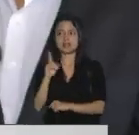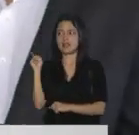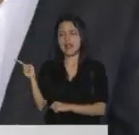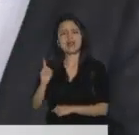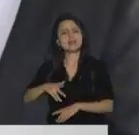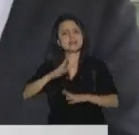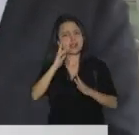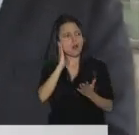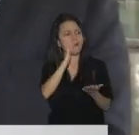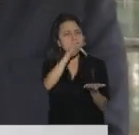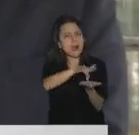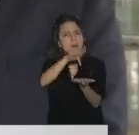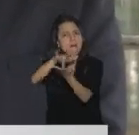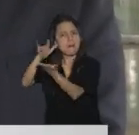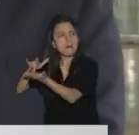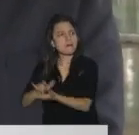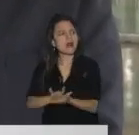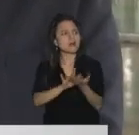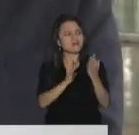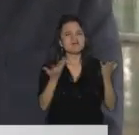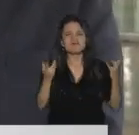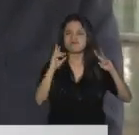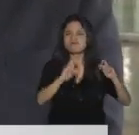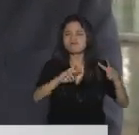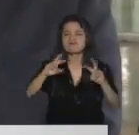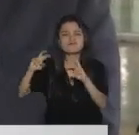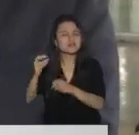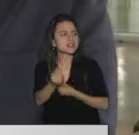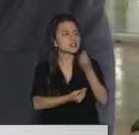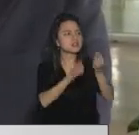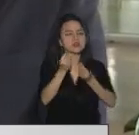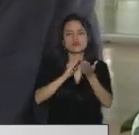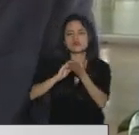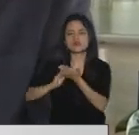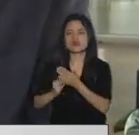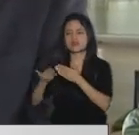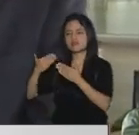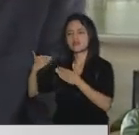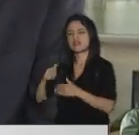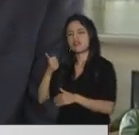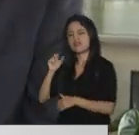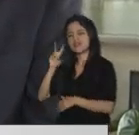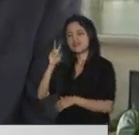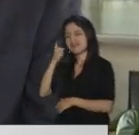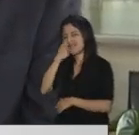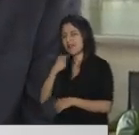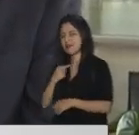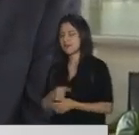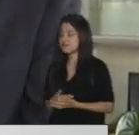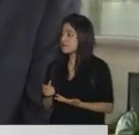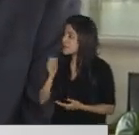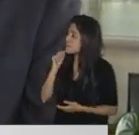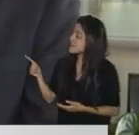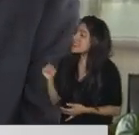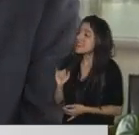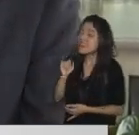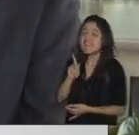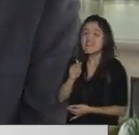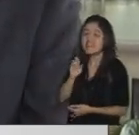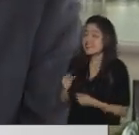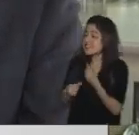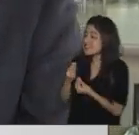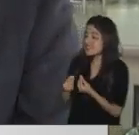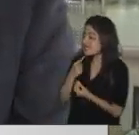ha participado de los PMU que se vienen registrando desde el pasado 12 de septiembre. Ministro, hasta el momento, ¿qué les ha dicho IFX a ustedes